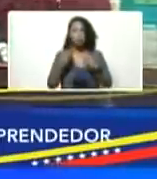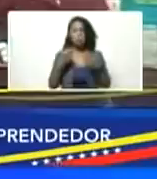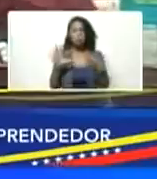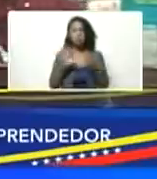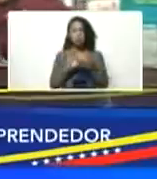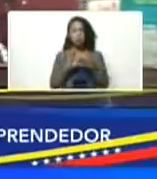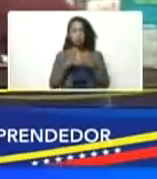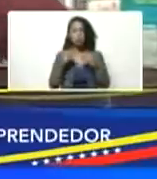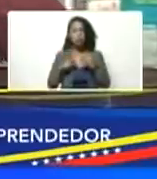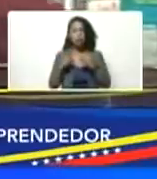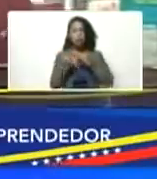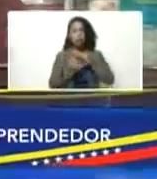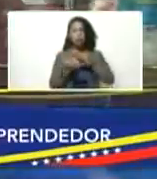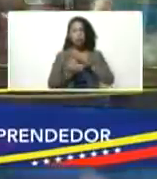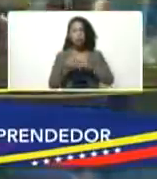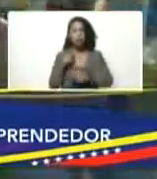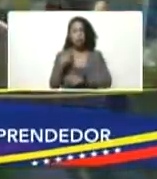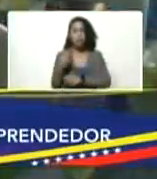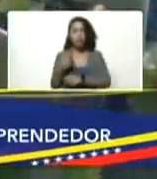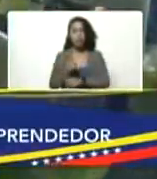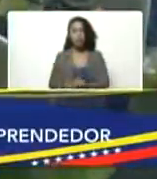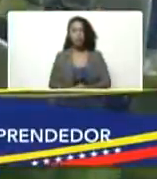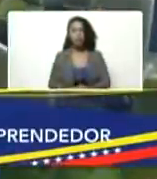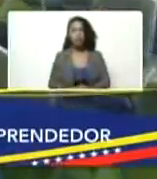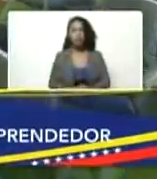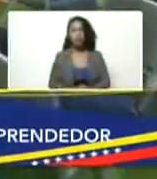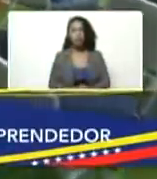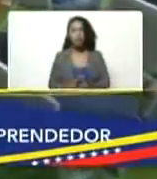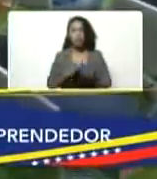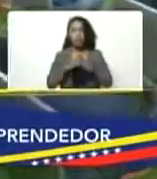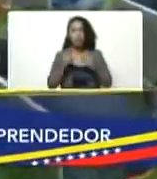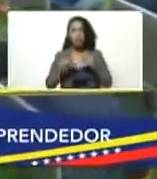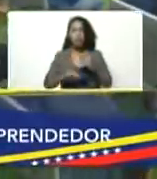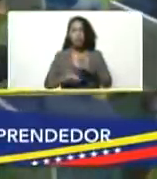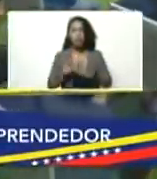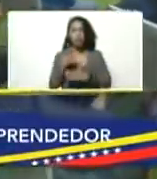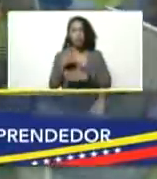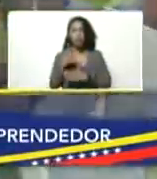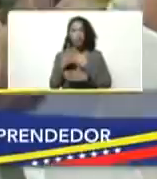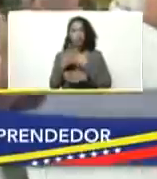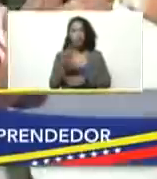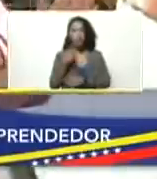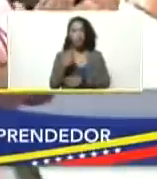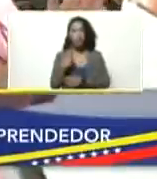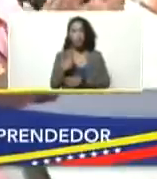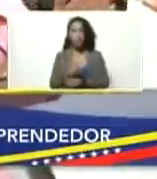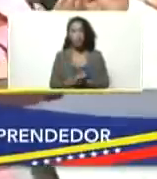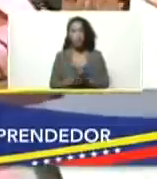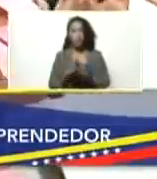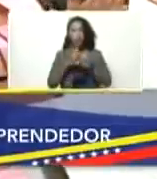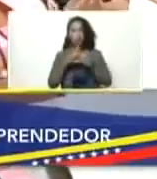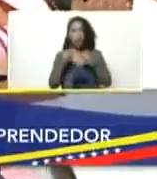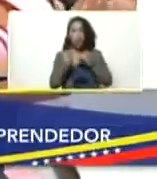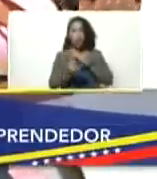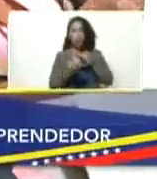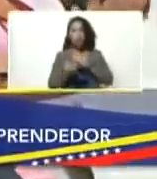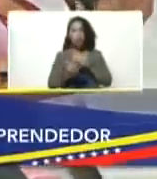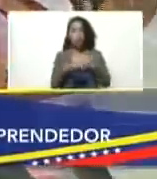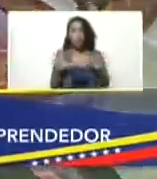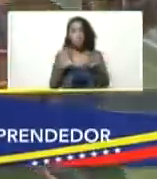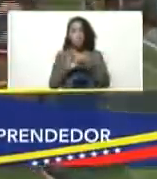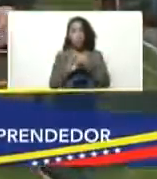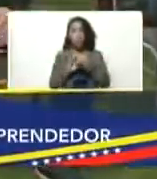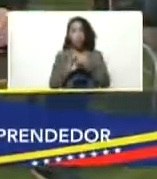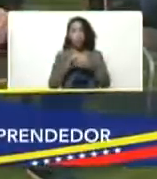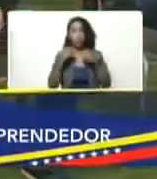articule todas las instituciones financieras, todo el fondo de financiamiento, todas las instituciones vinculadas